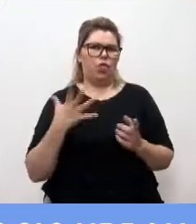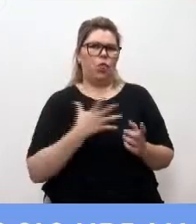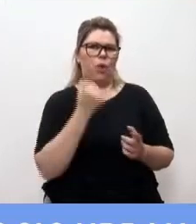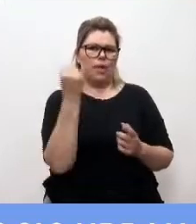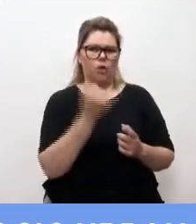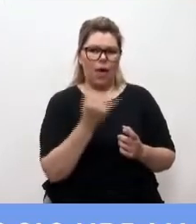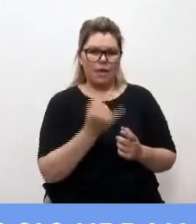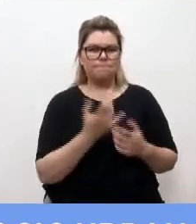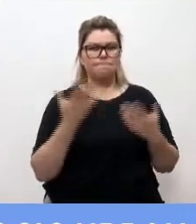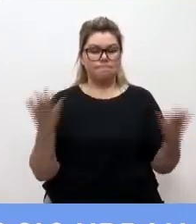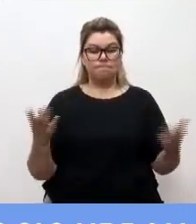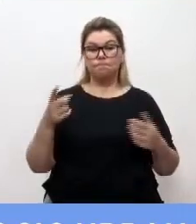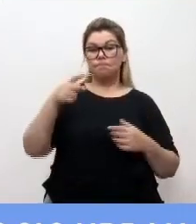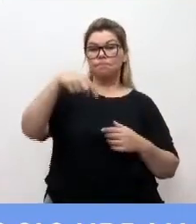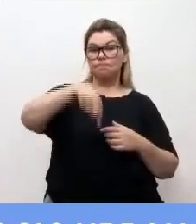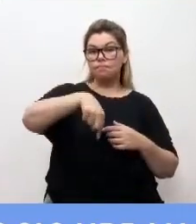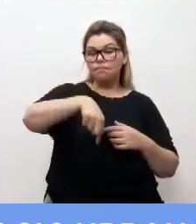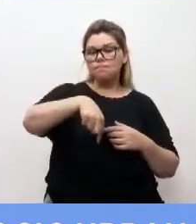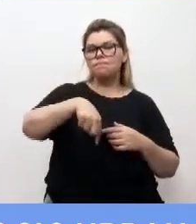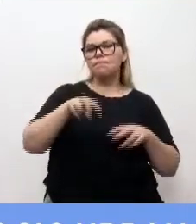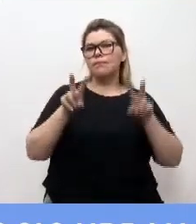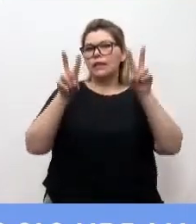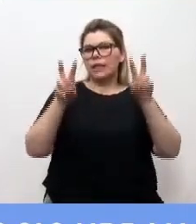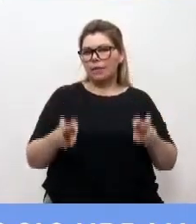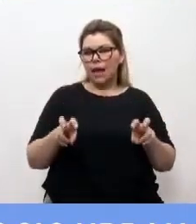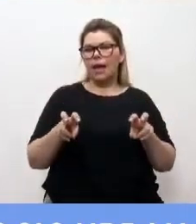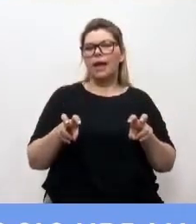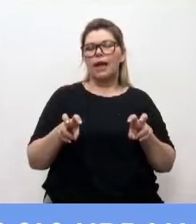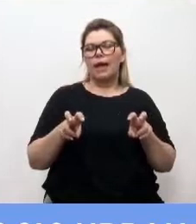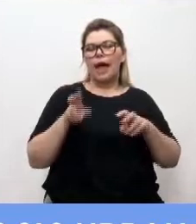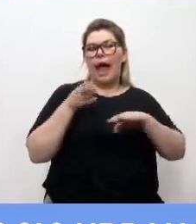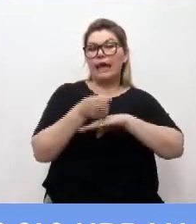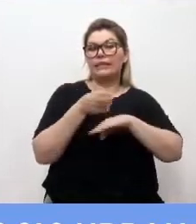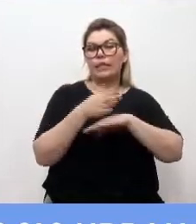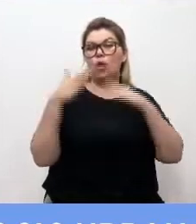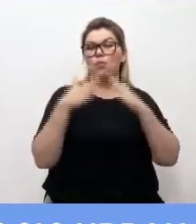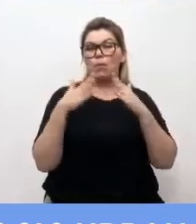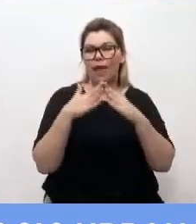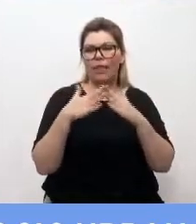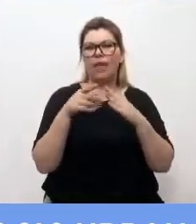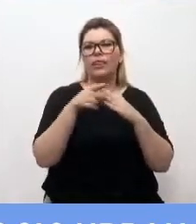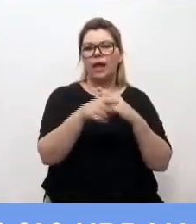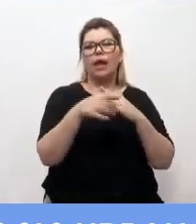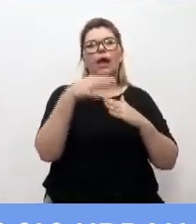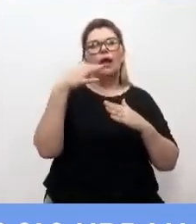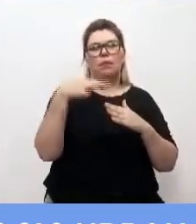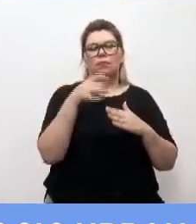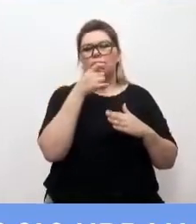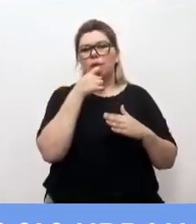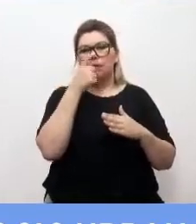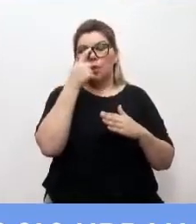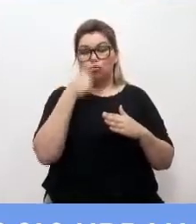el acceso a la propiedad tiene que ser también con la contraprestación del beneficiario. Si queremos